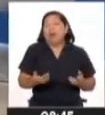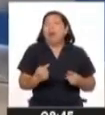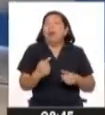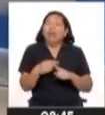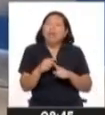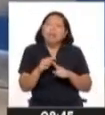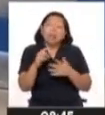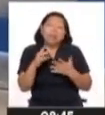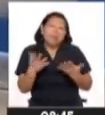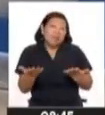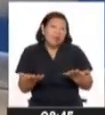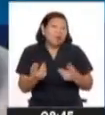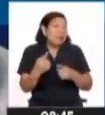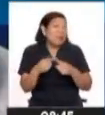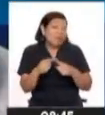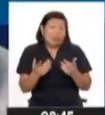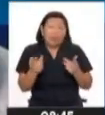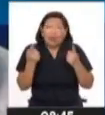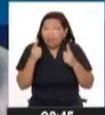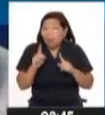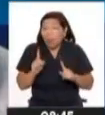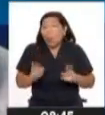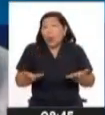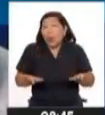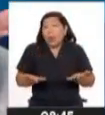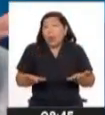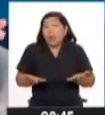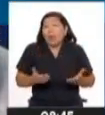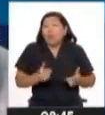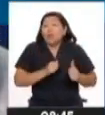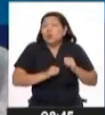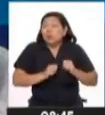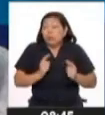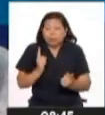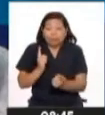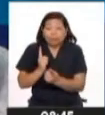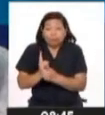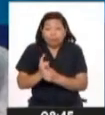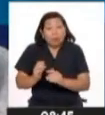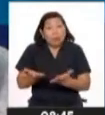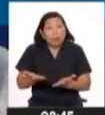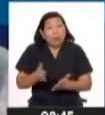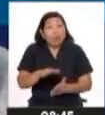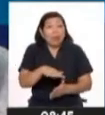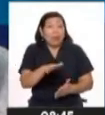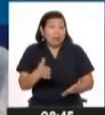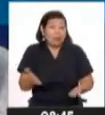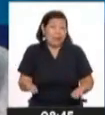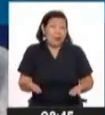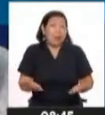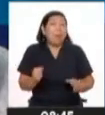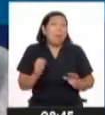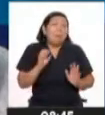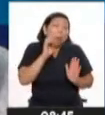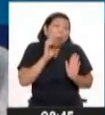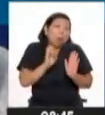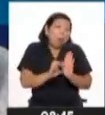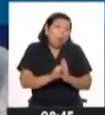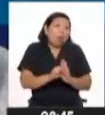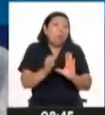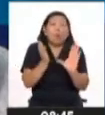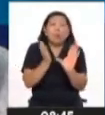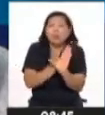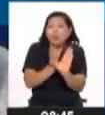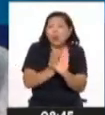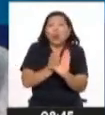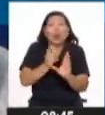tipos son variados de acuerdo a la afectación directa que se vaya a tener al niño, ya sea